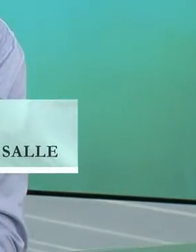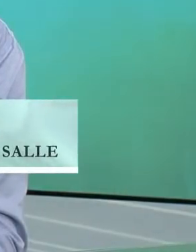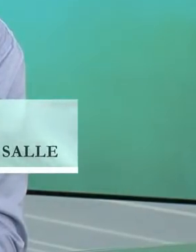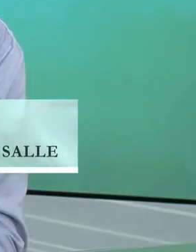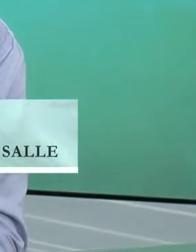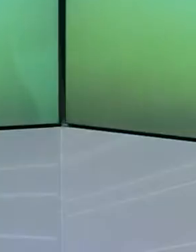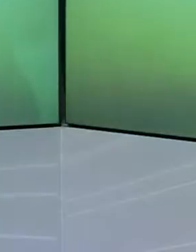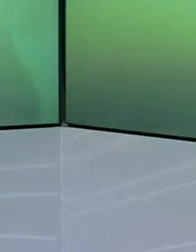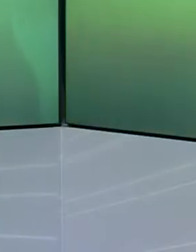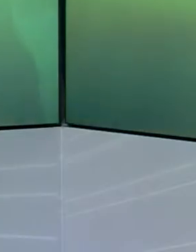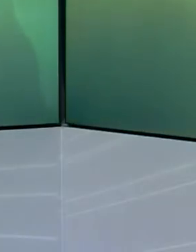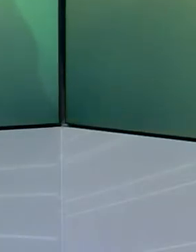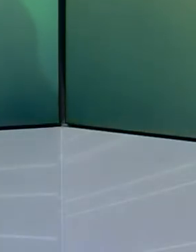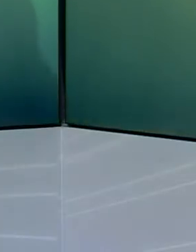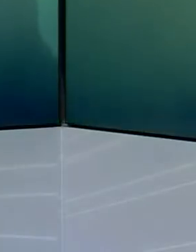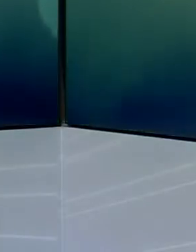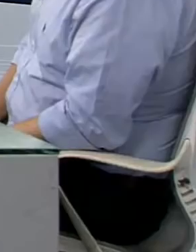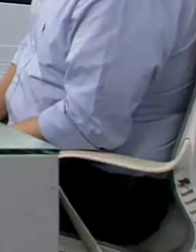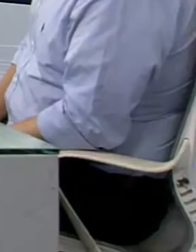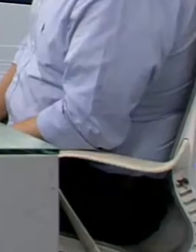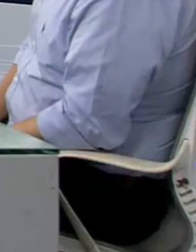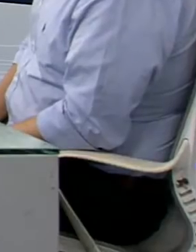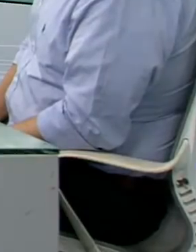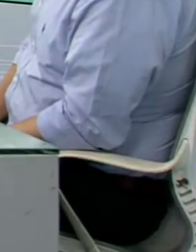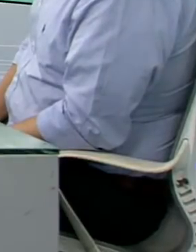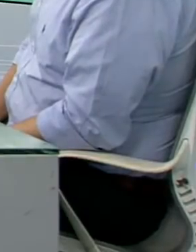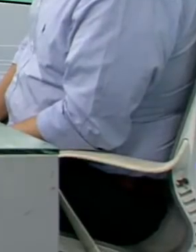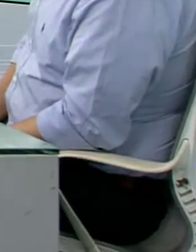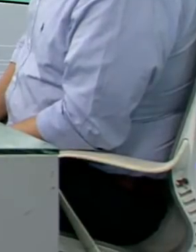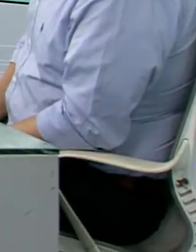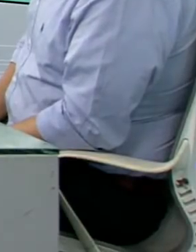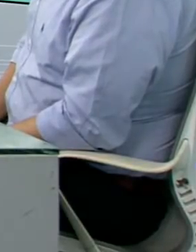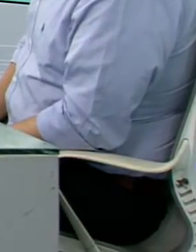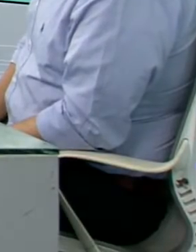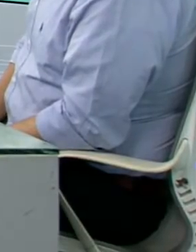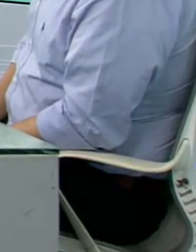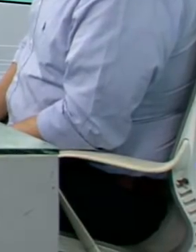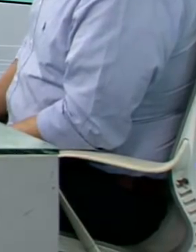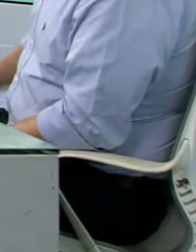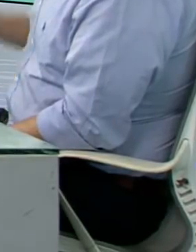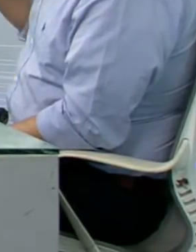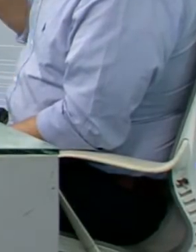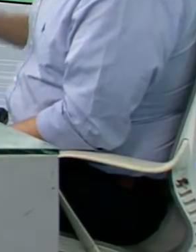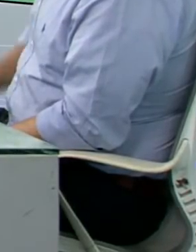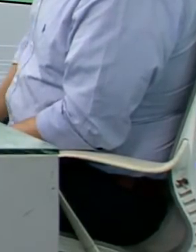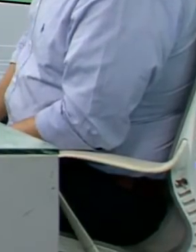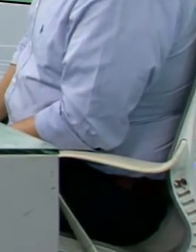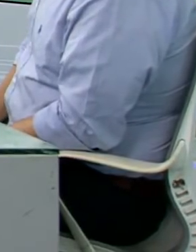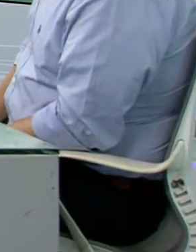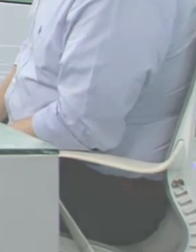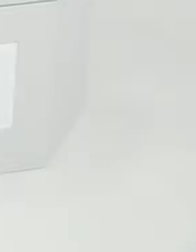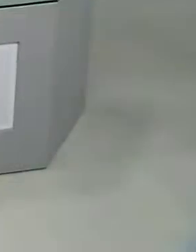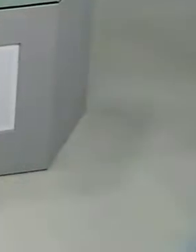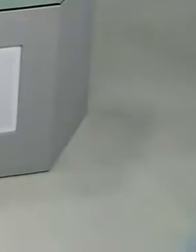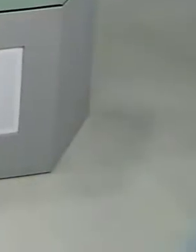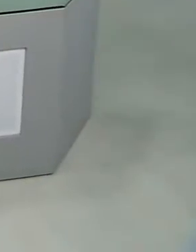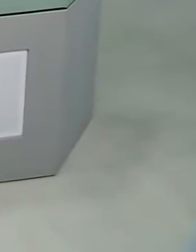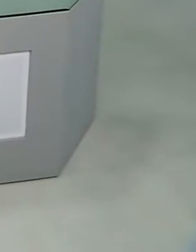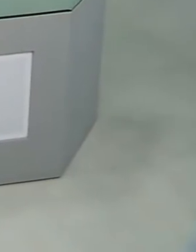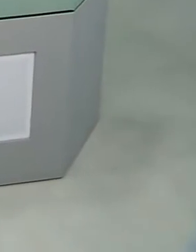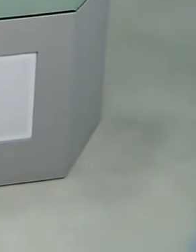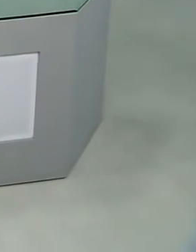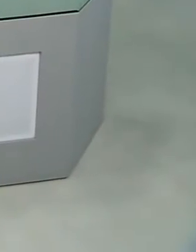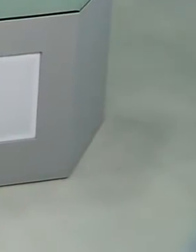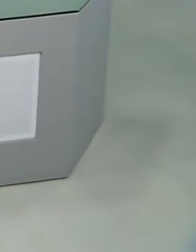de la Iglesia a la modernidad. Convocó a todo el mundo católico y convocó a los laicos e incluso a los medios de comunicación. Un